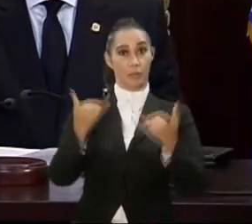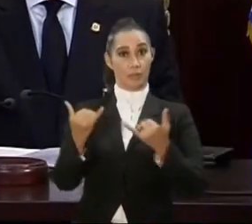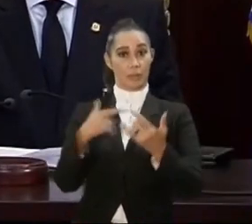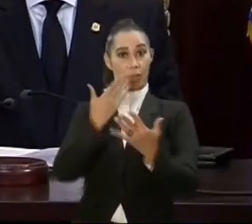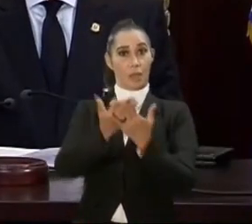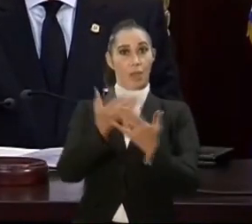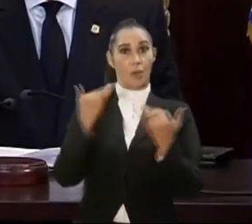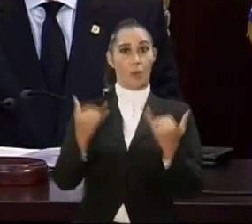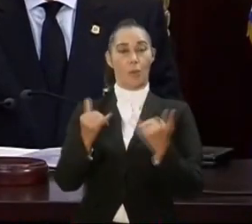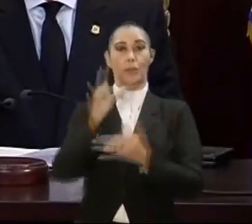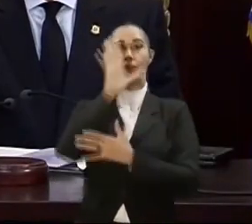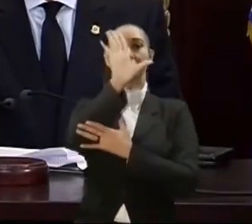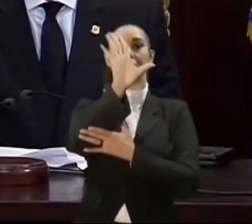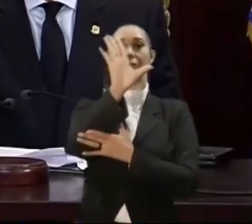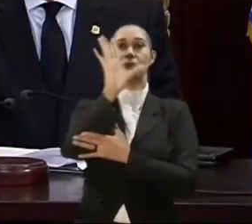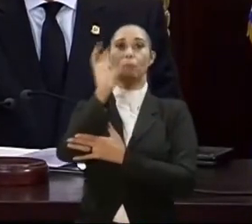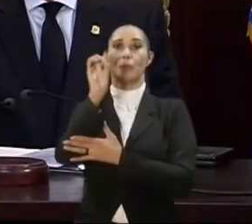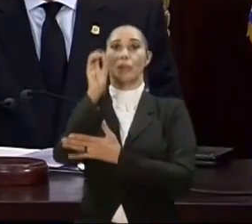fecha de